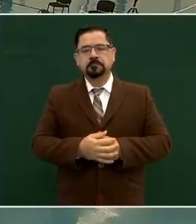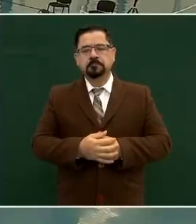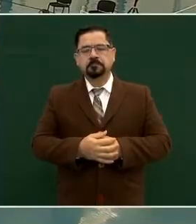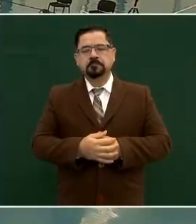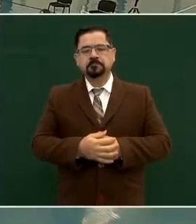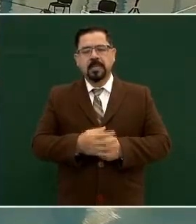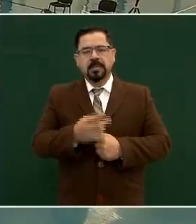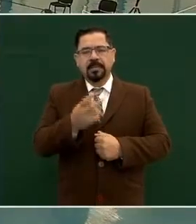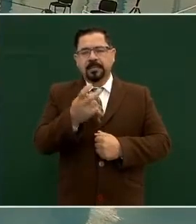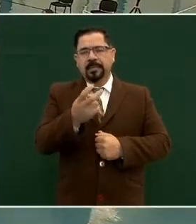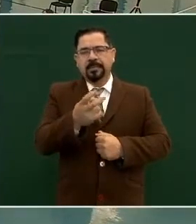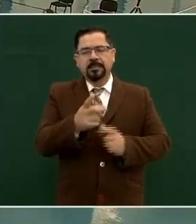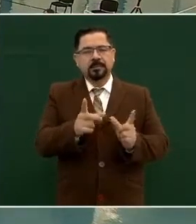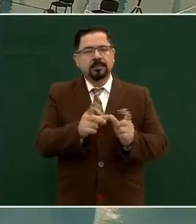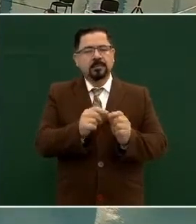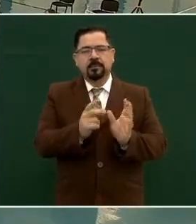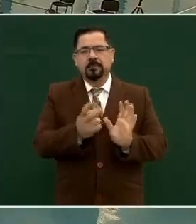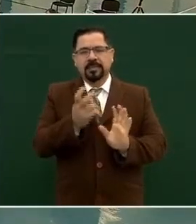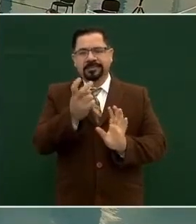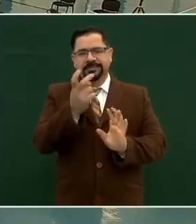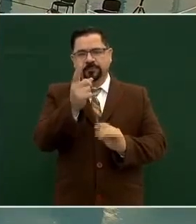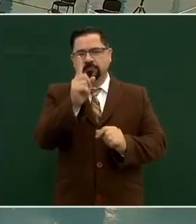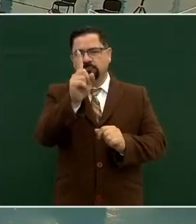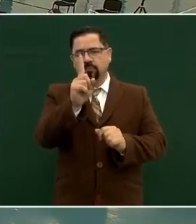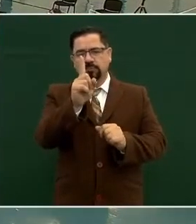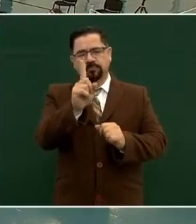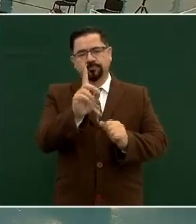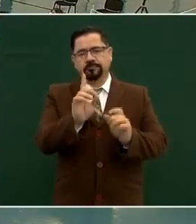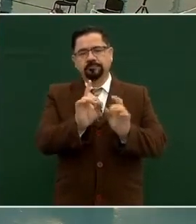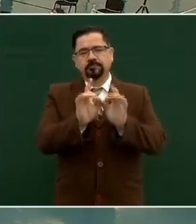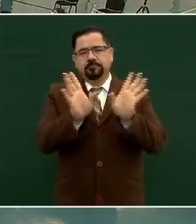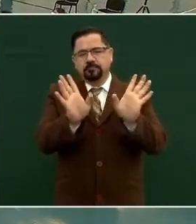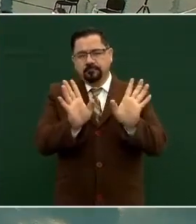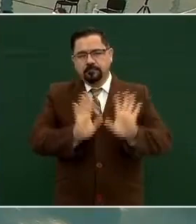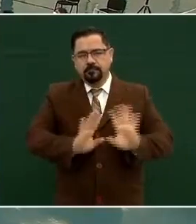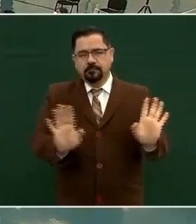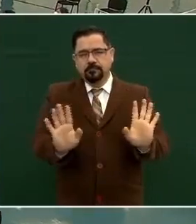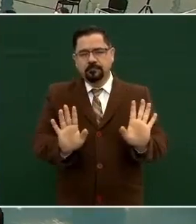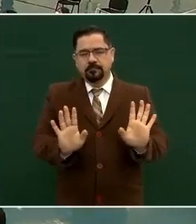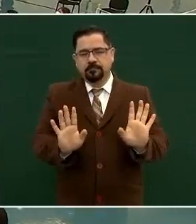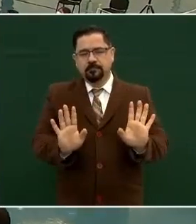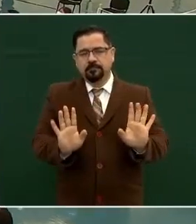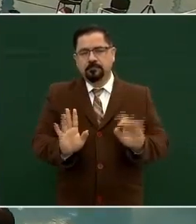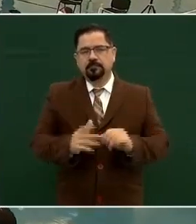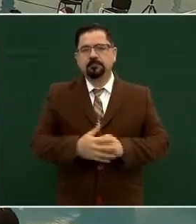Es nada más apuntar este caso, porque ahora